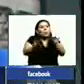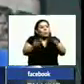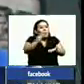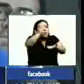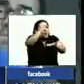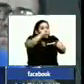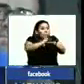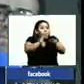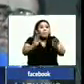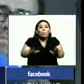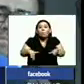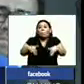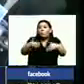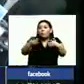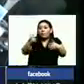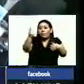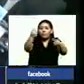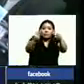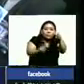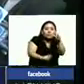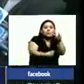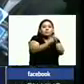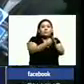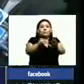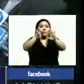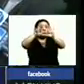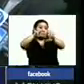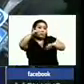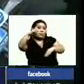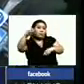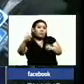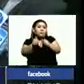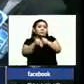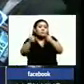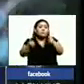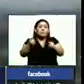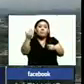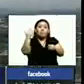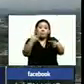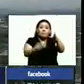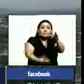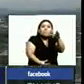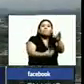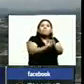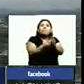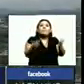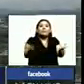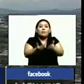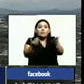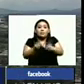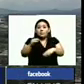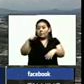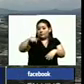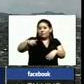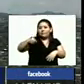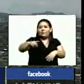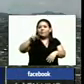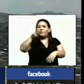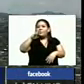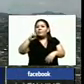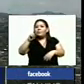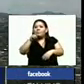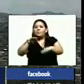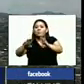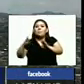porque no se incluyen los 800 millones de dólares que fueron incorporados para el ejercicio fiscal 2019 para